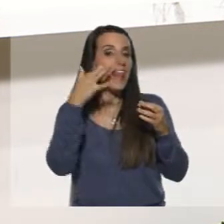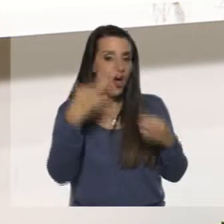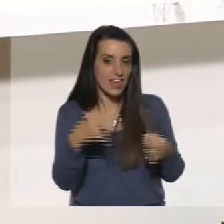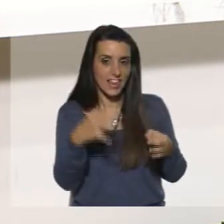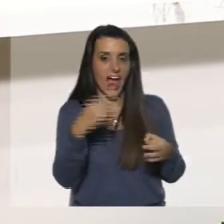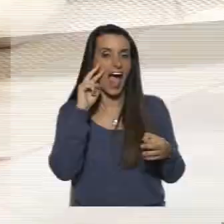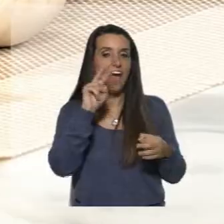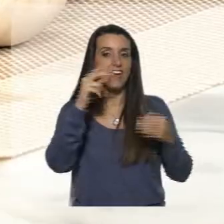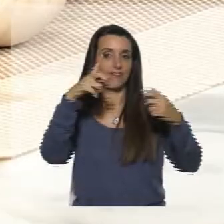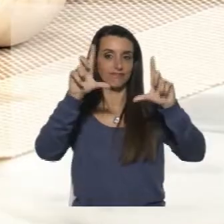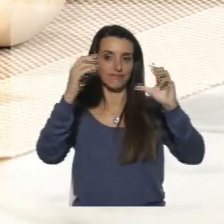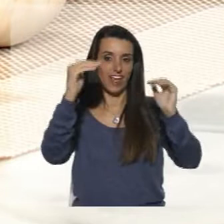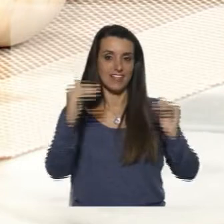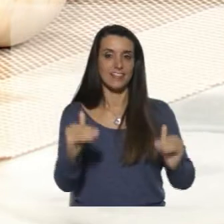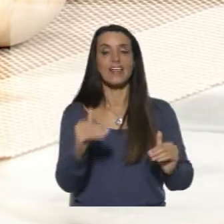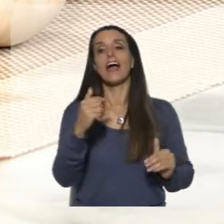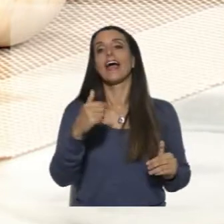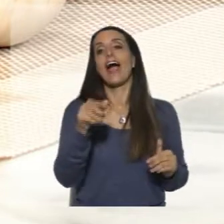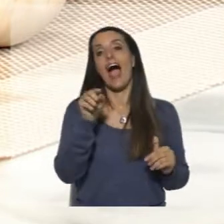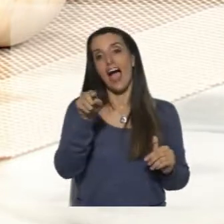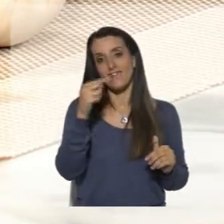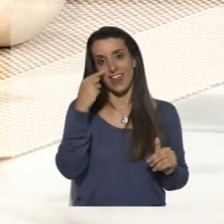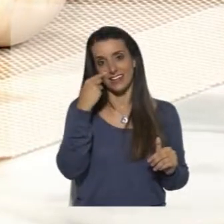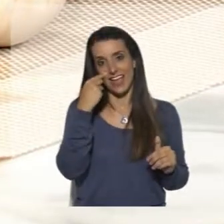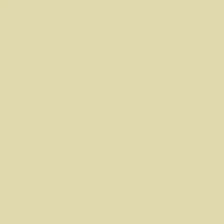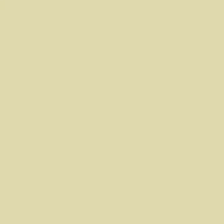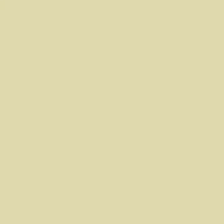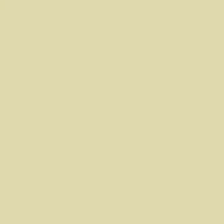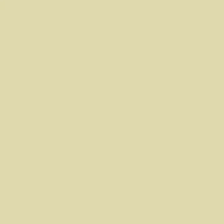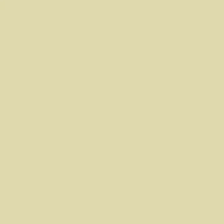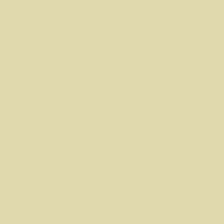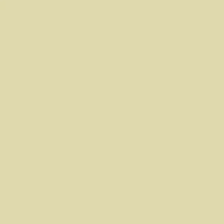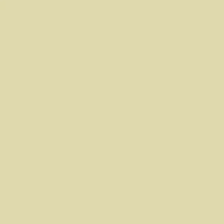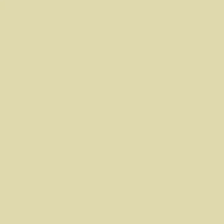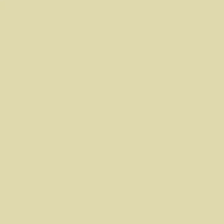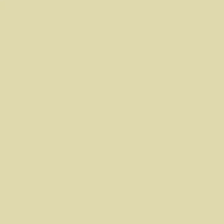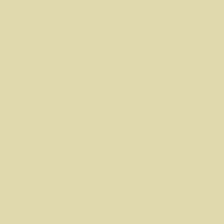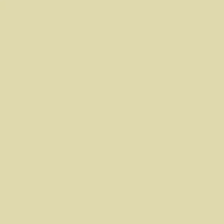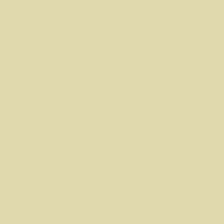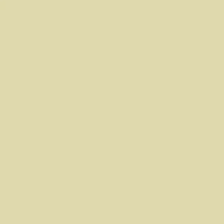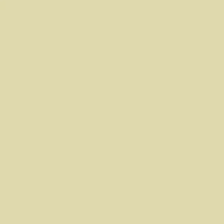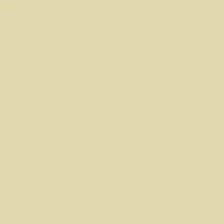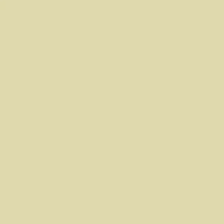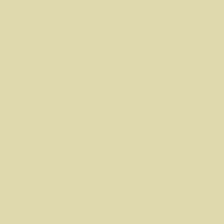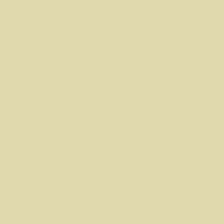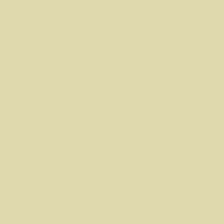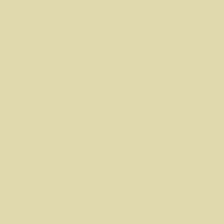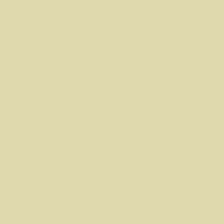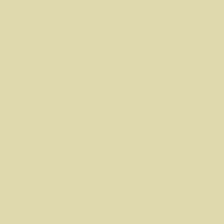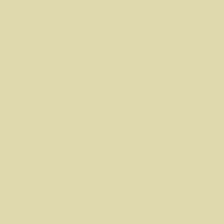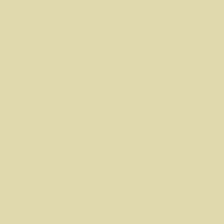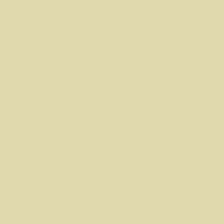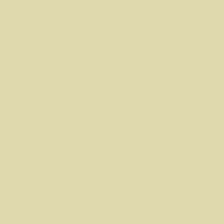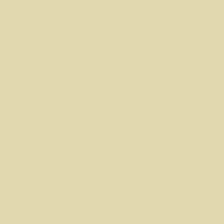Vamos con la receta. El tuyo es el original. El de Emi. El de Emi es el original. Es muy amplio el familiar original. No me quiero meter en serio en la puré de